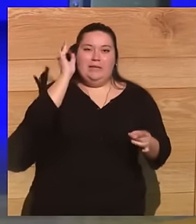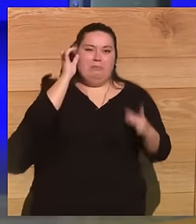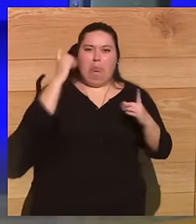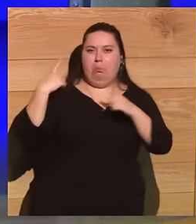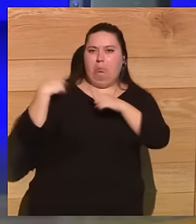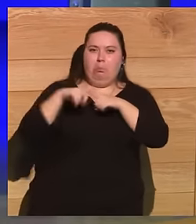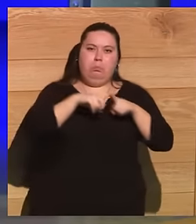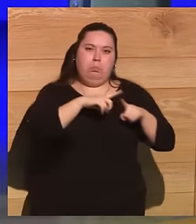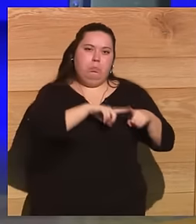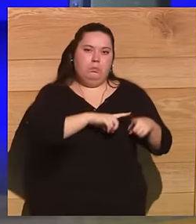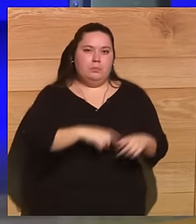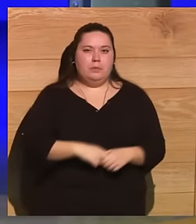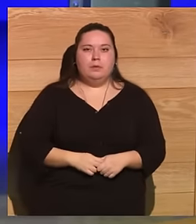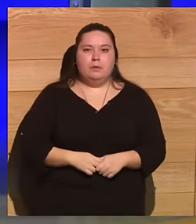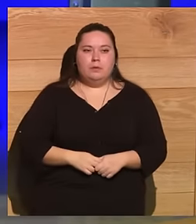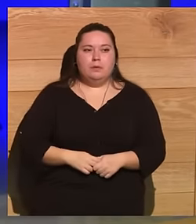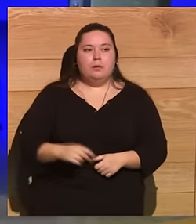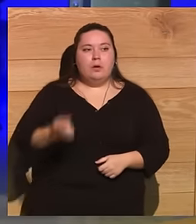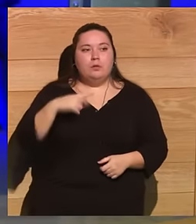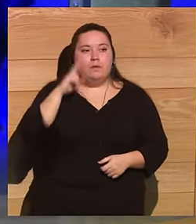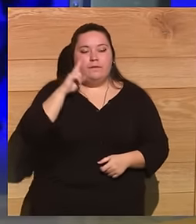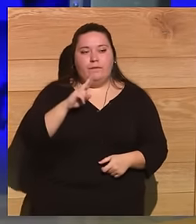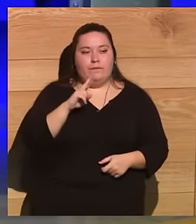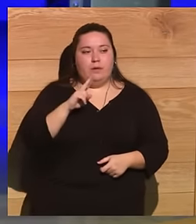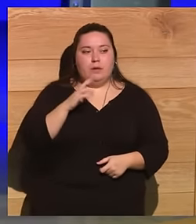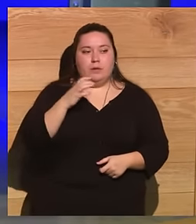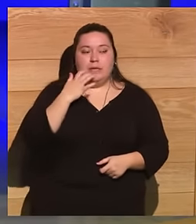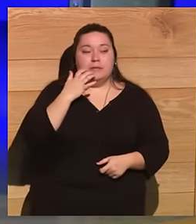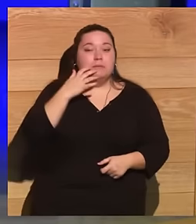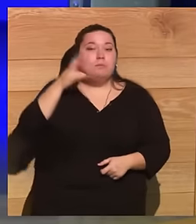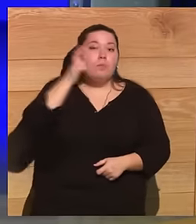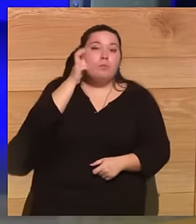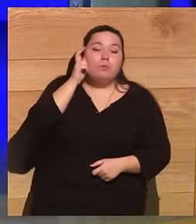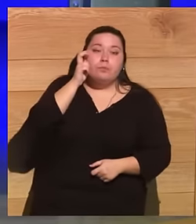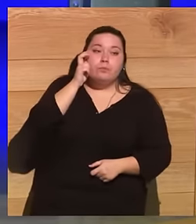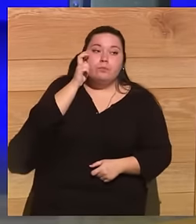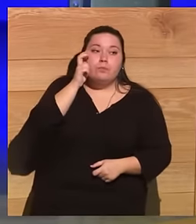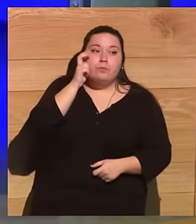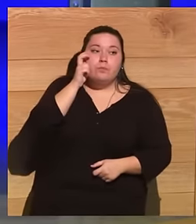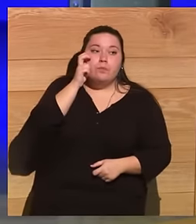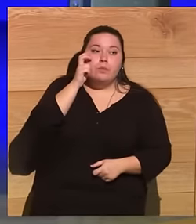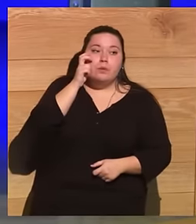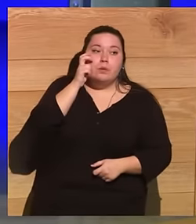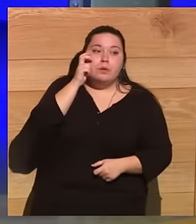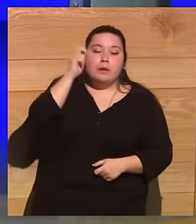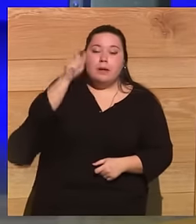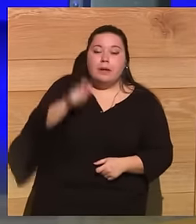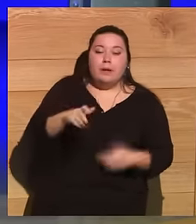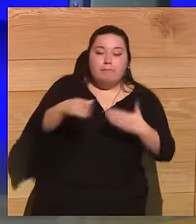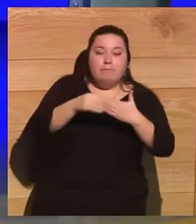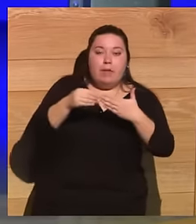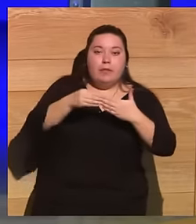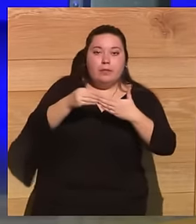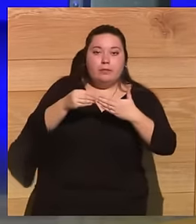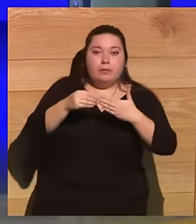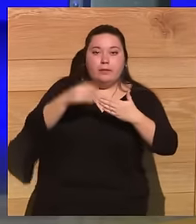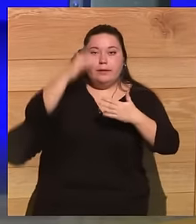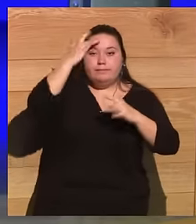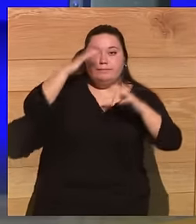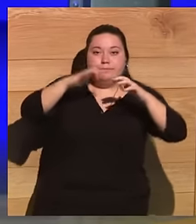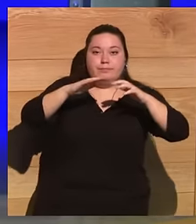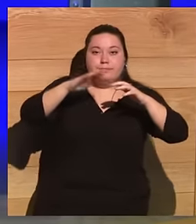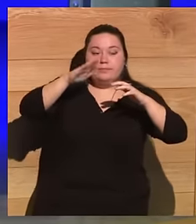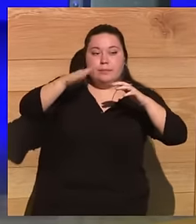se realizaban dentro del escáner y podíamos ver que cuando está escuchando el sujeto, que es en la izquierda, en la parte